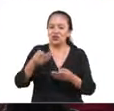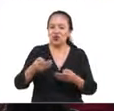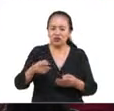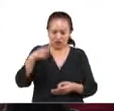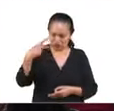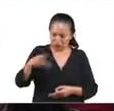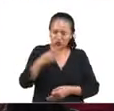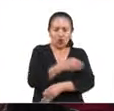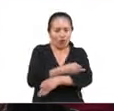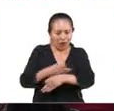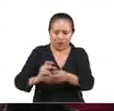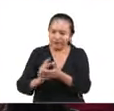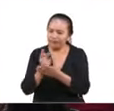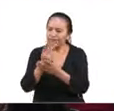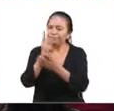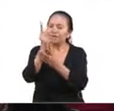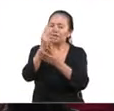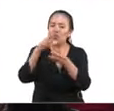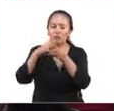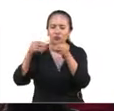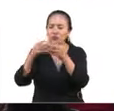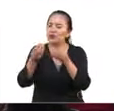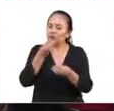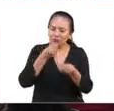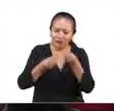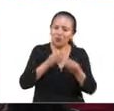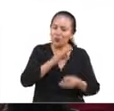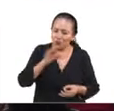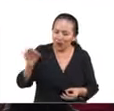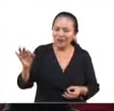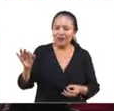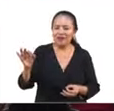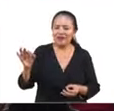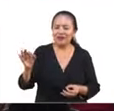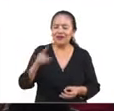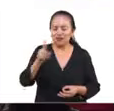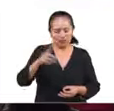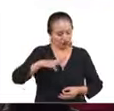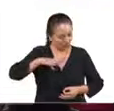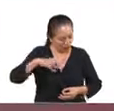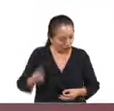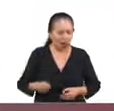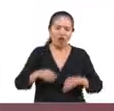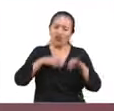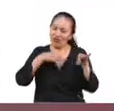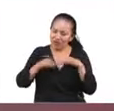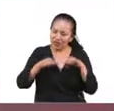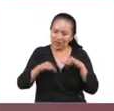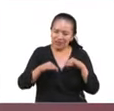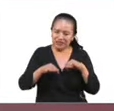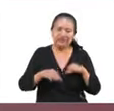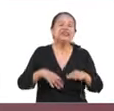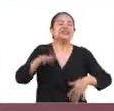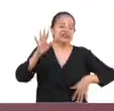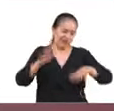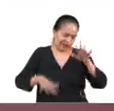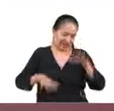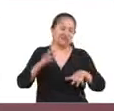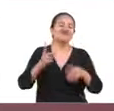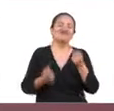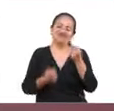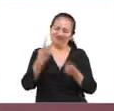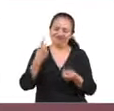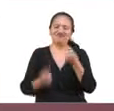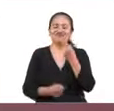los frutos de este trabajo. Hemos luchado y hemos pasado también vicisitudes,